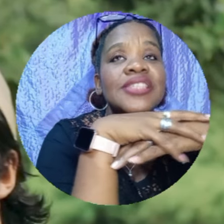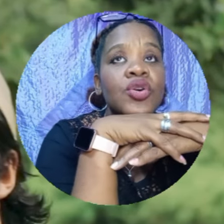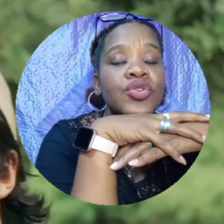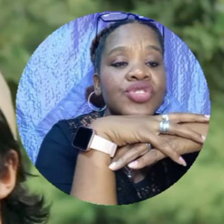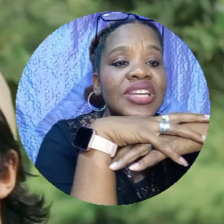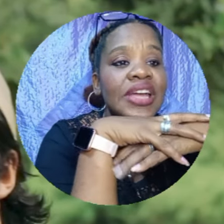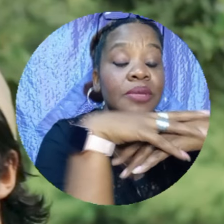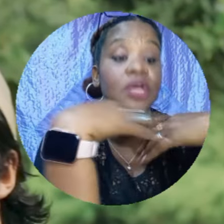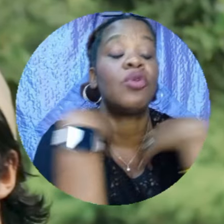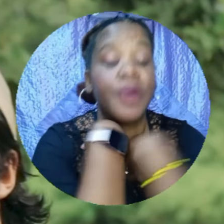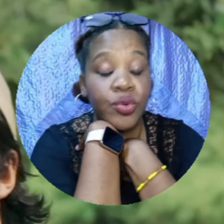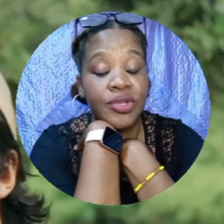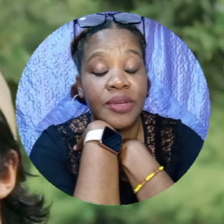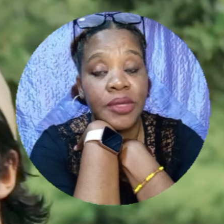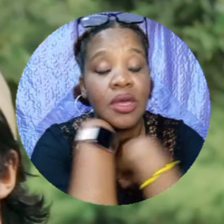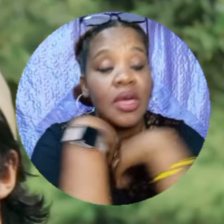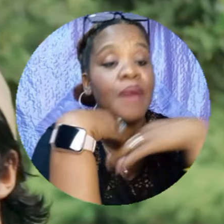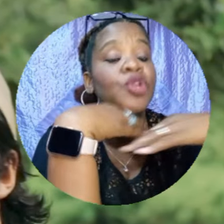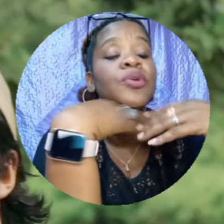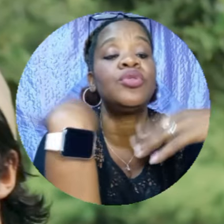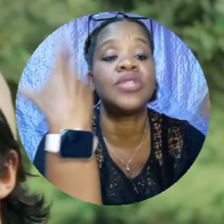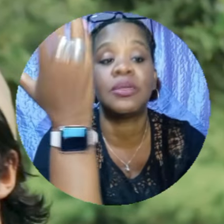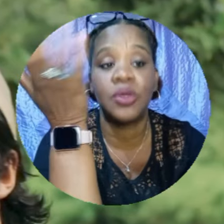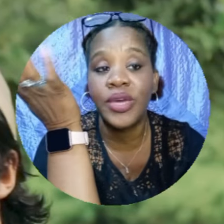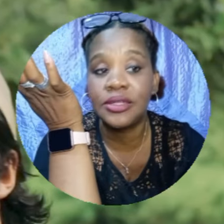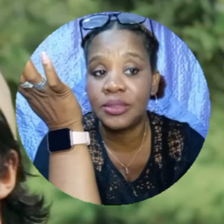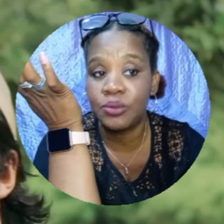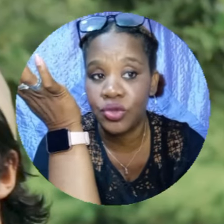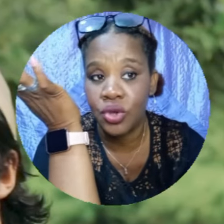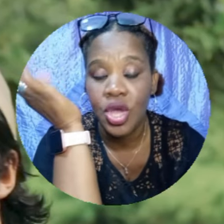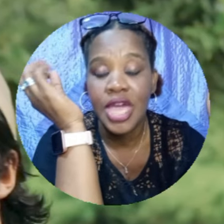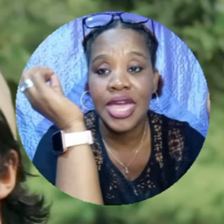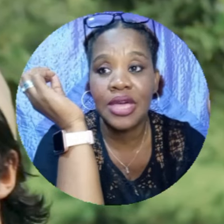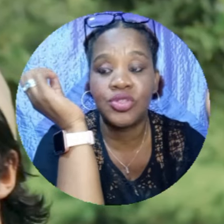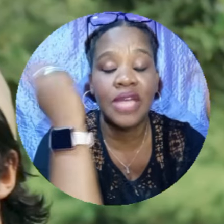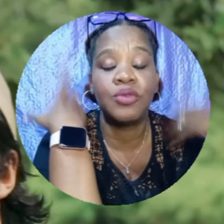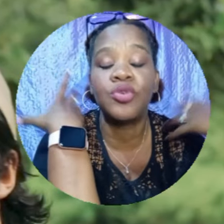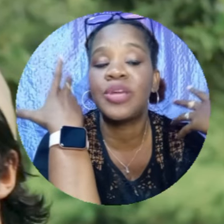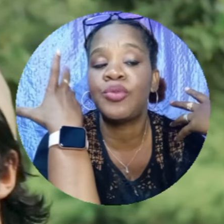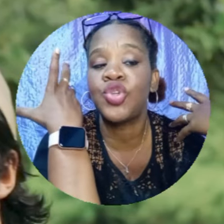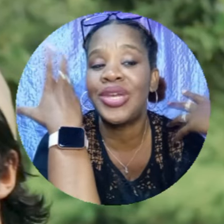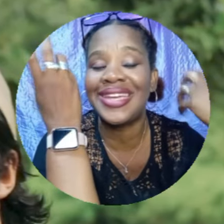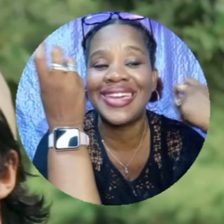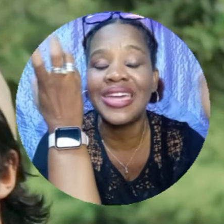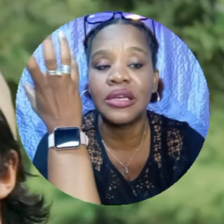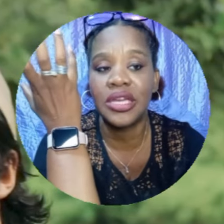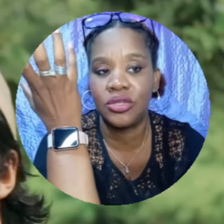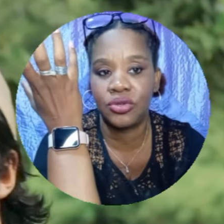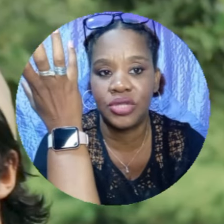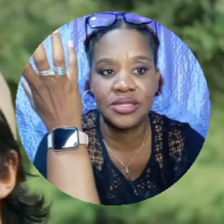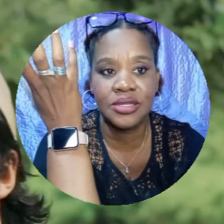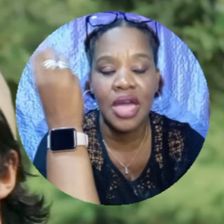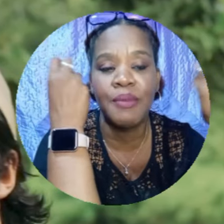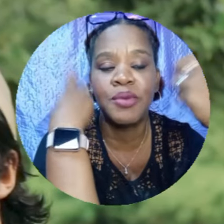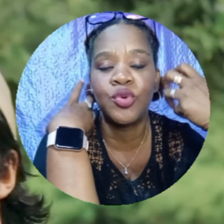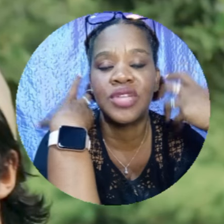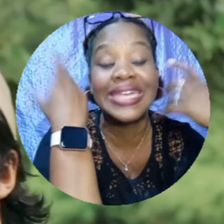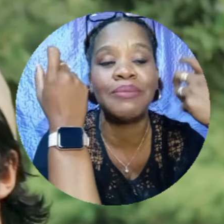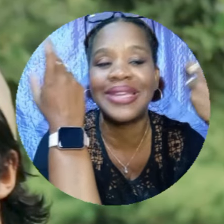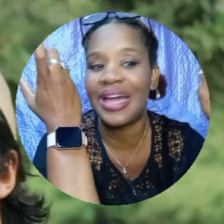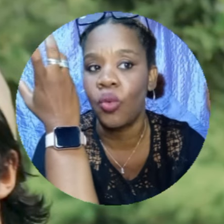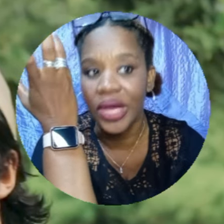te hace conocer realmente como me gusta a mí. A mí no me gusta que me cuenten mucho, no me gusta mucho leer la historia en sí. A mí